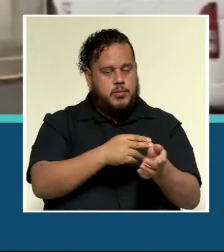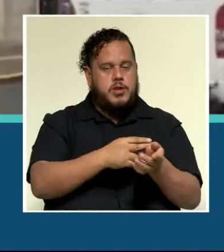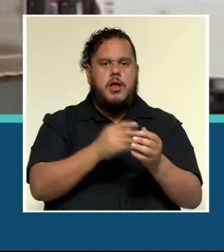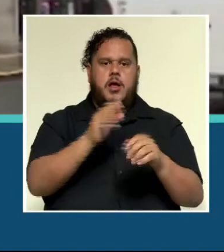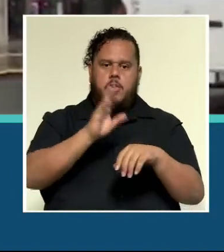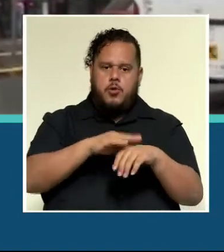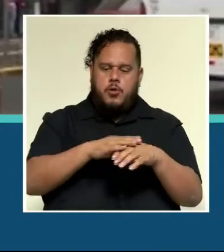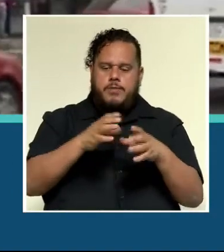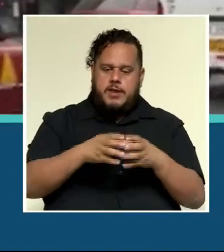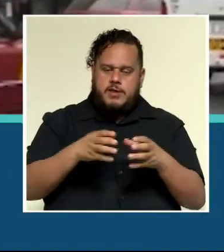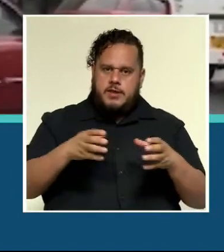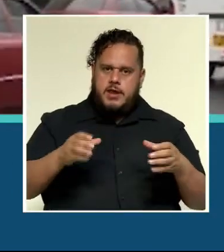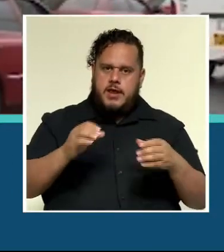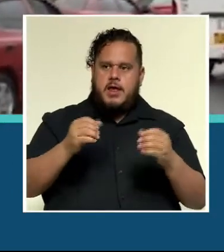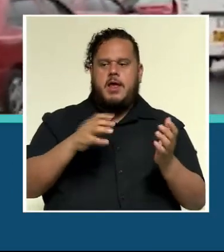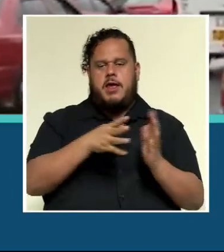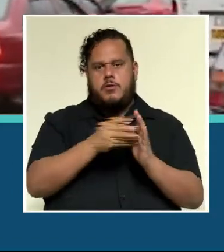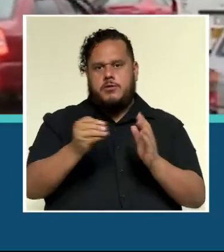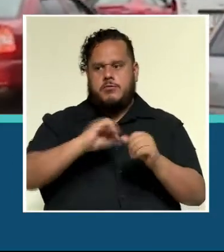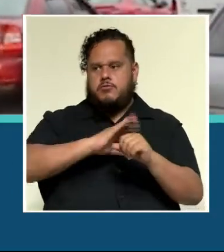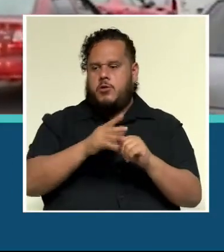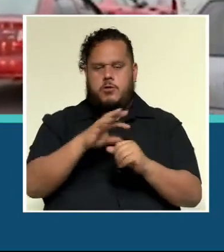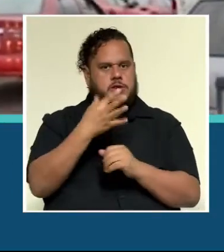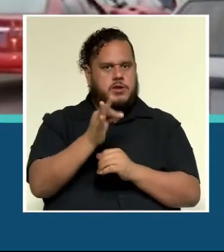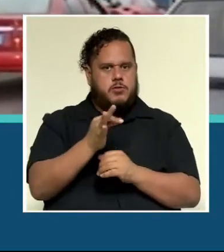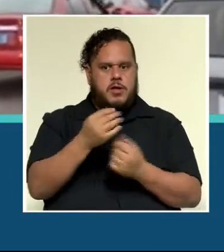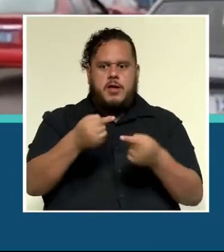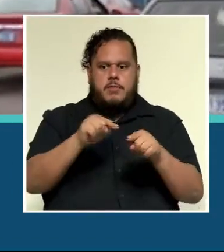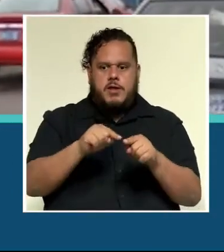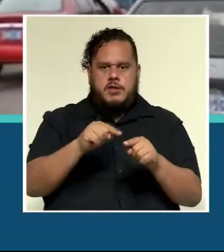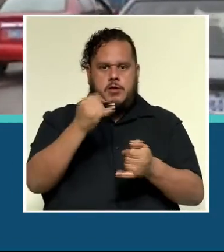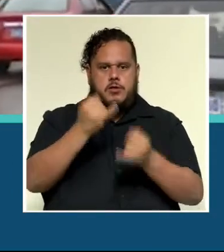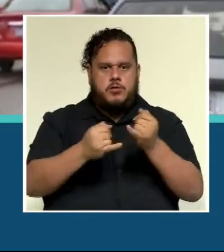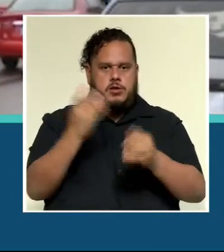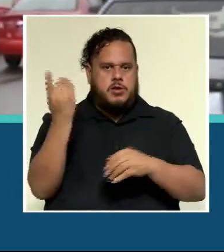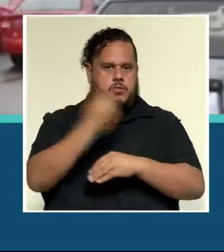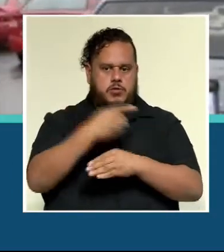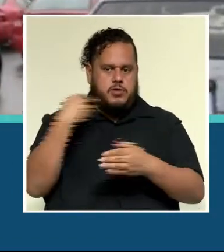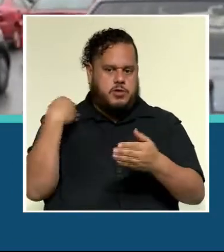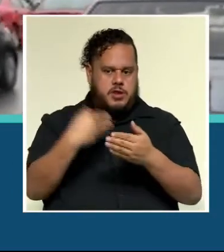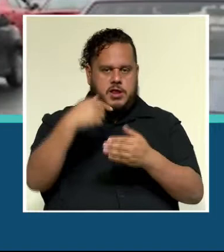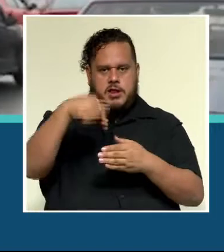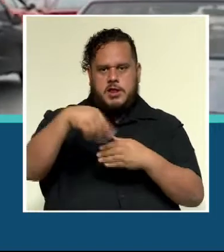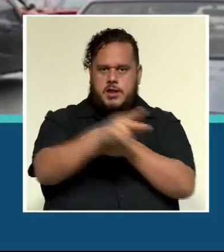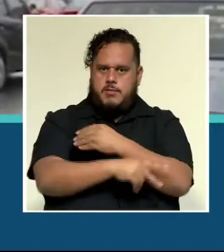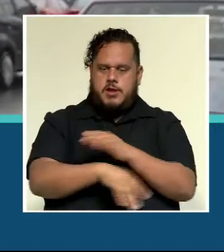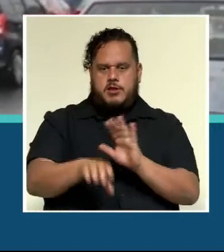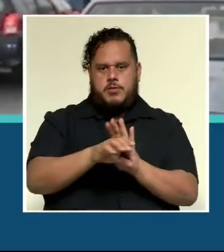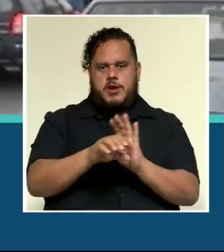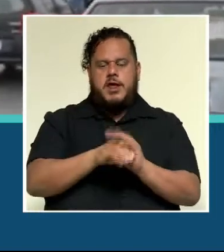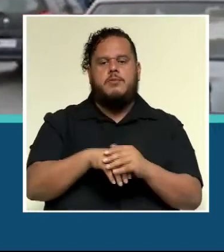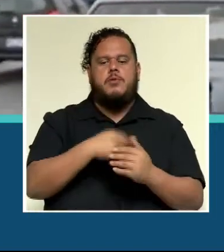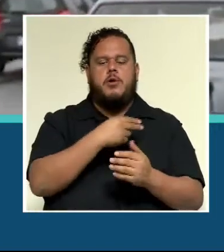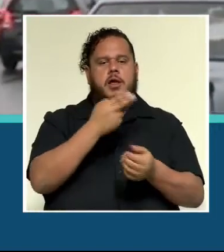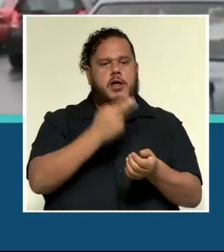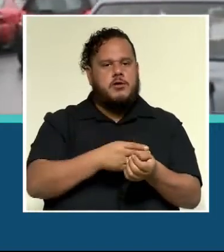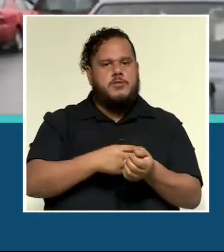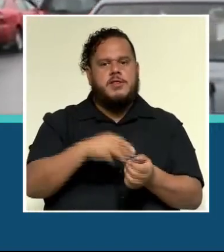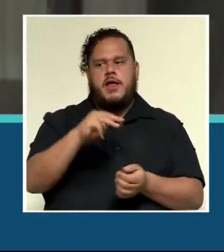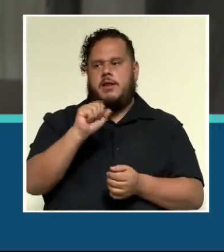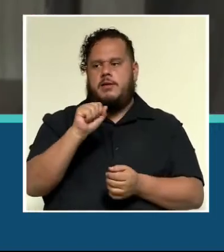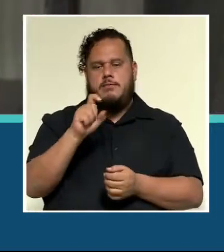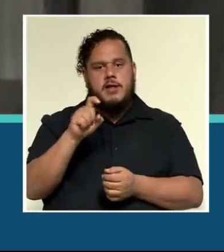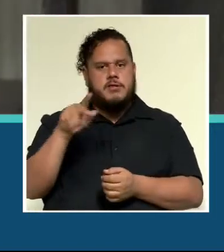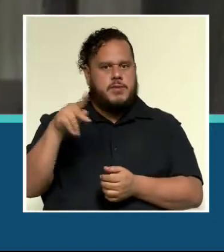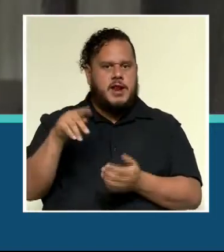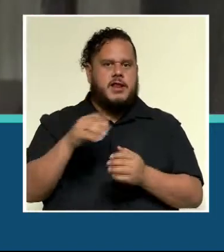casos COVID-19 que se han registrado en los últimos días en el país. Tal es el caso del Hospital Max Peralta en Cartago, el